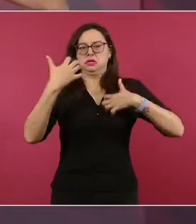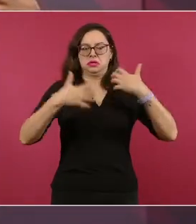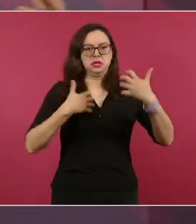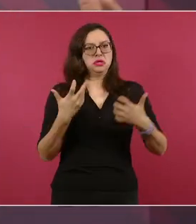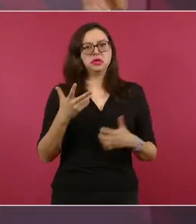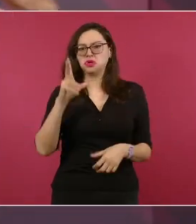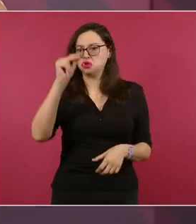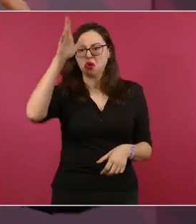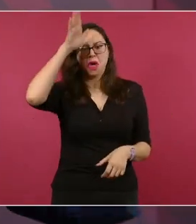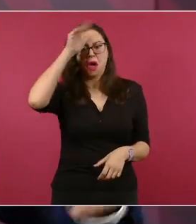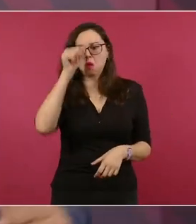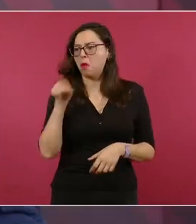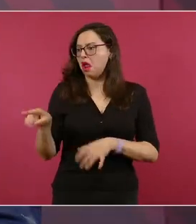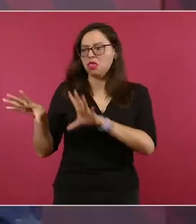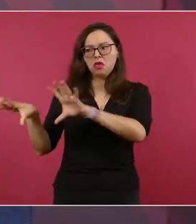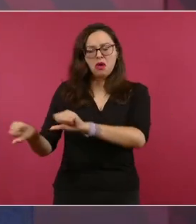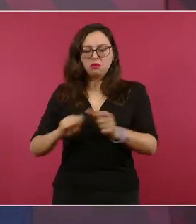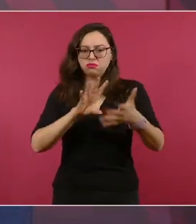de silencio